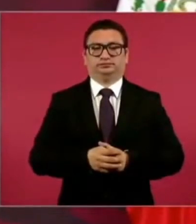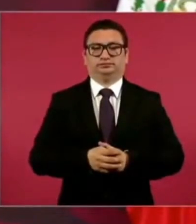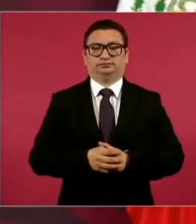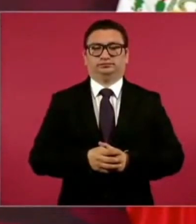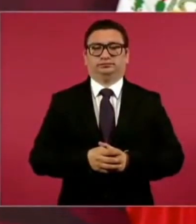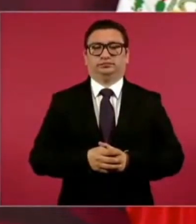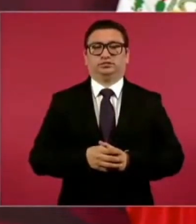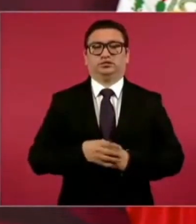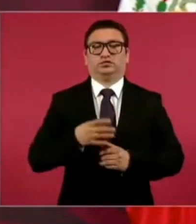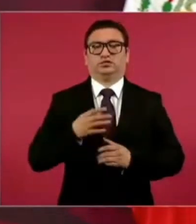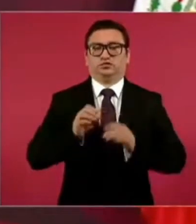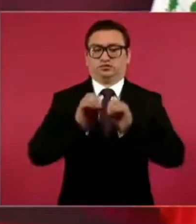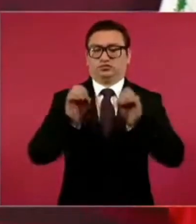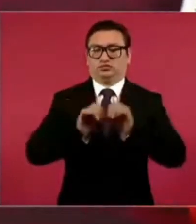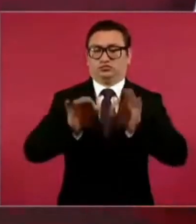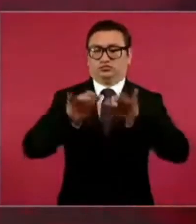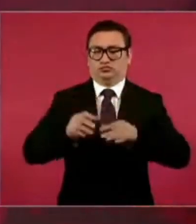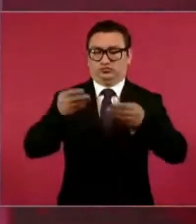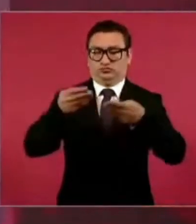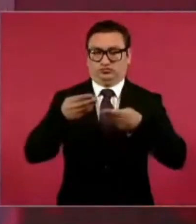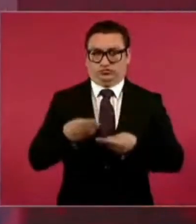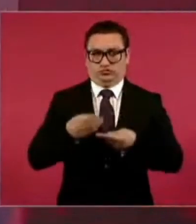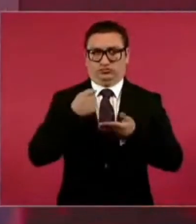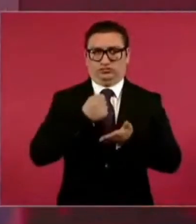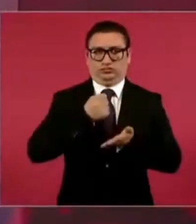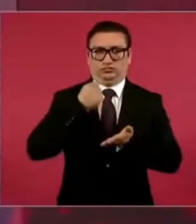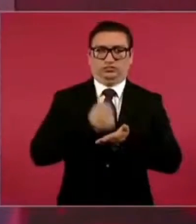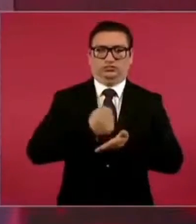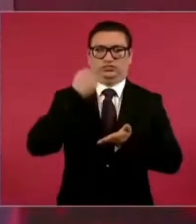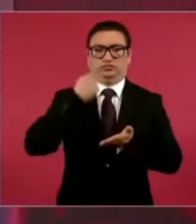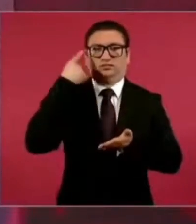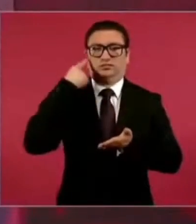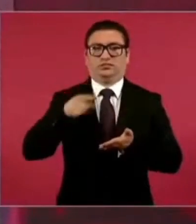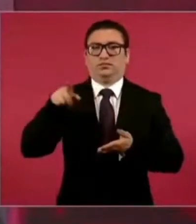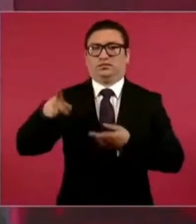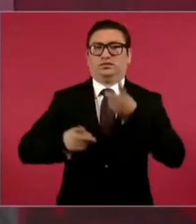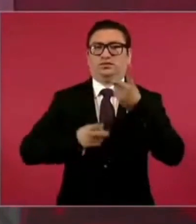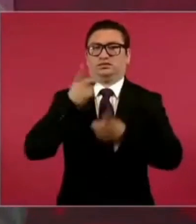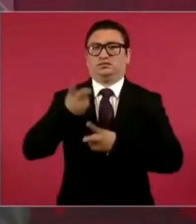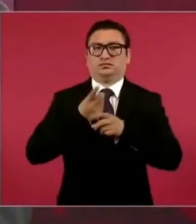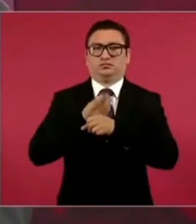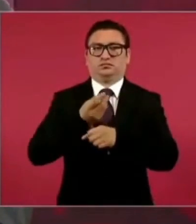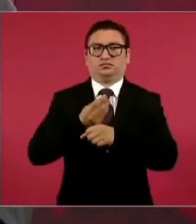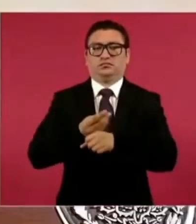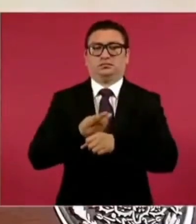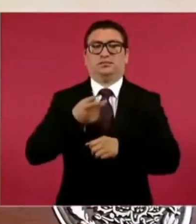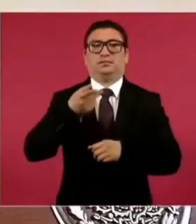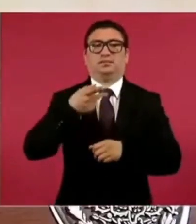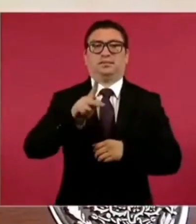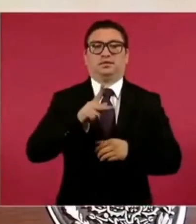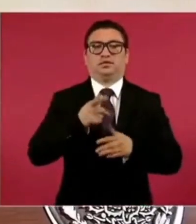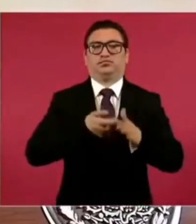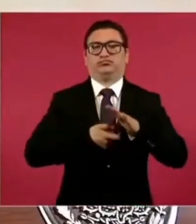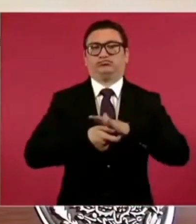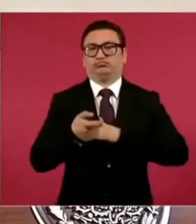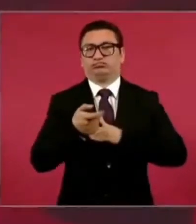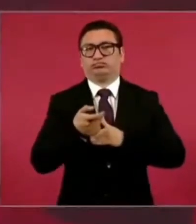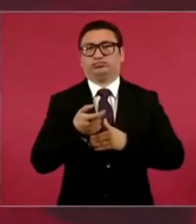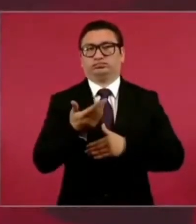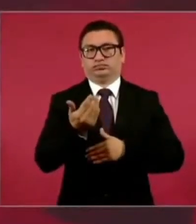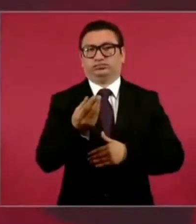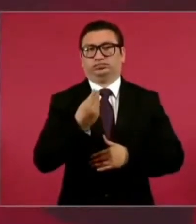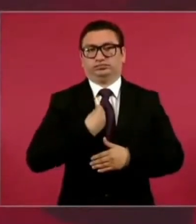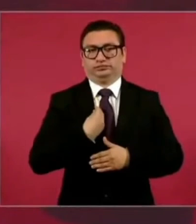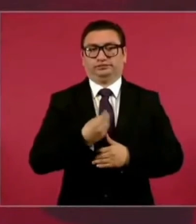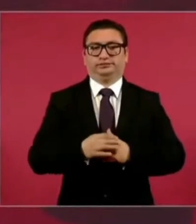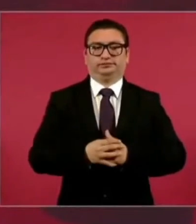Yo te doy el oficio de autorización para que se haga esta unidad deportiva, pero me vas a dar a mí